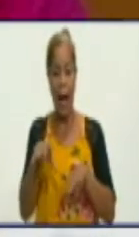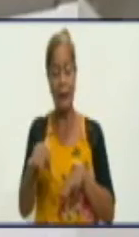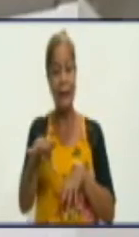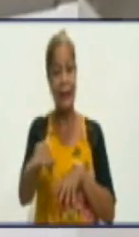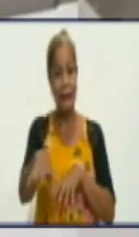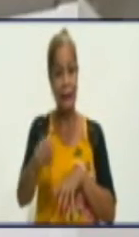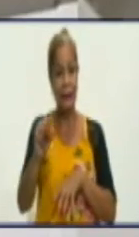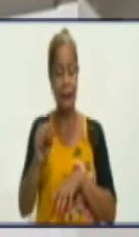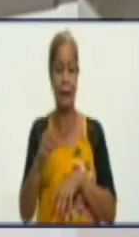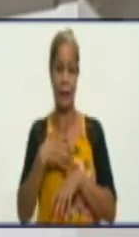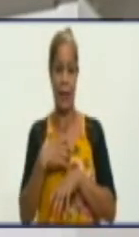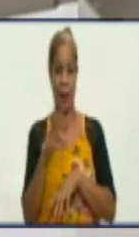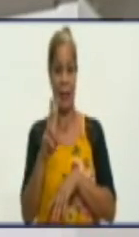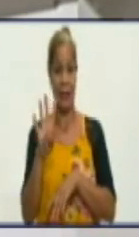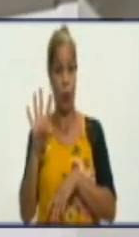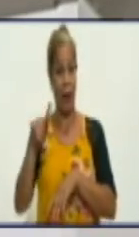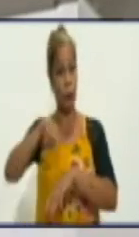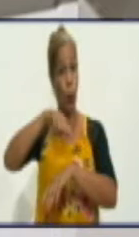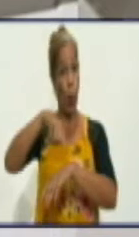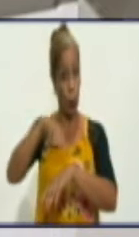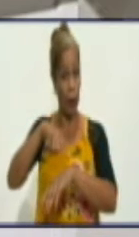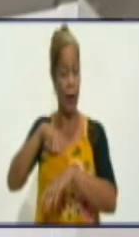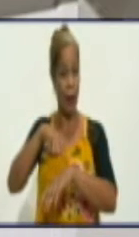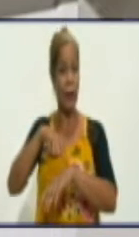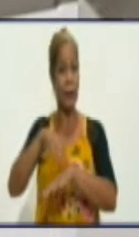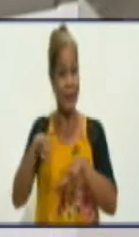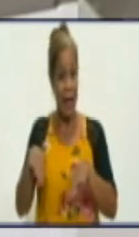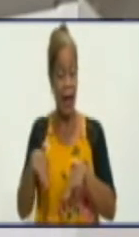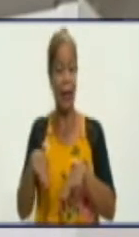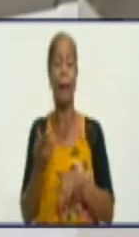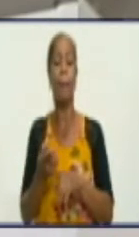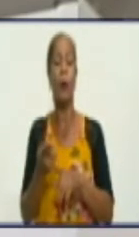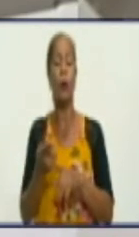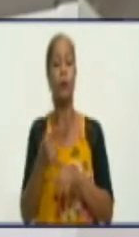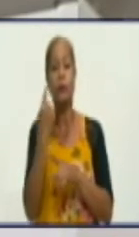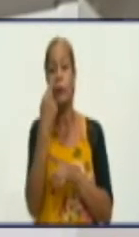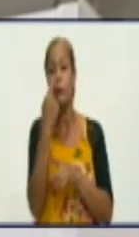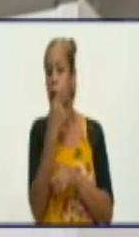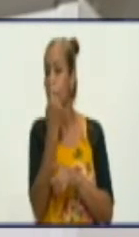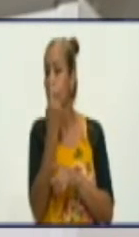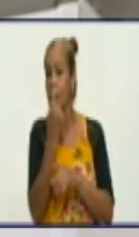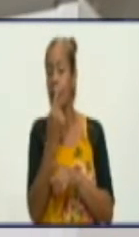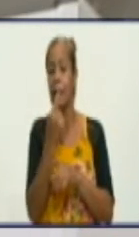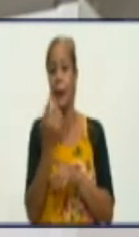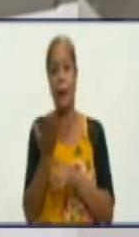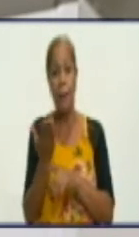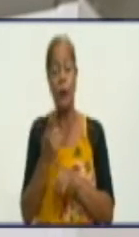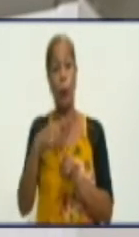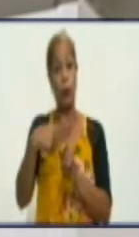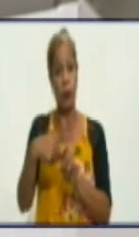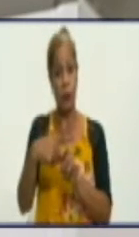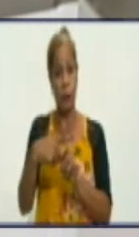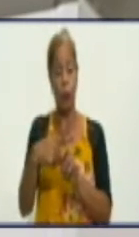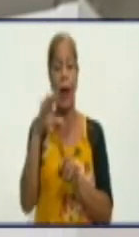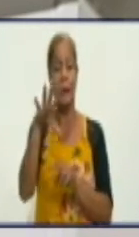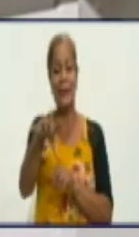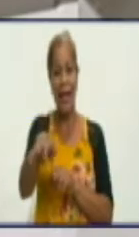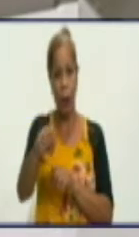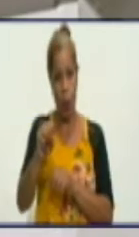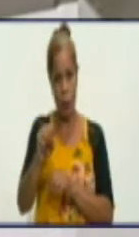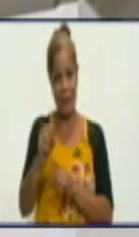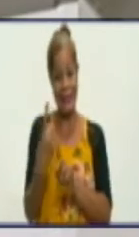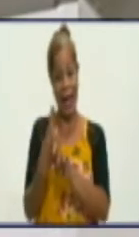ya más de 24 horas de tener la sintomatología. Es cuando se tiene el resultado de la tira rápida. Exacto. Cuando la persona va, o cuando es detectado en la pesquisa, porque va de manera espontánea. O